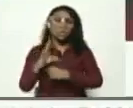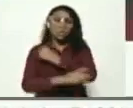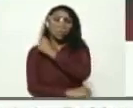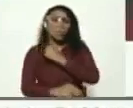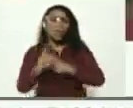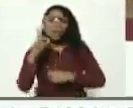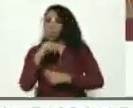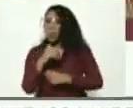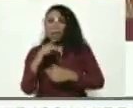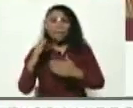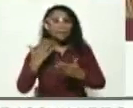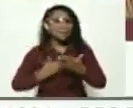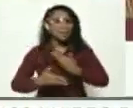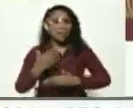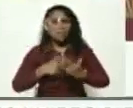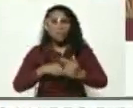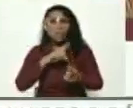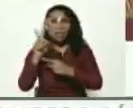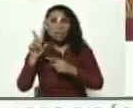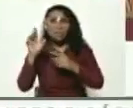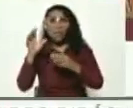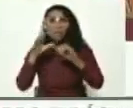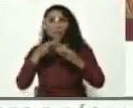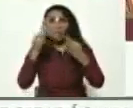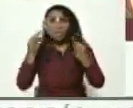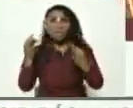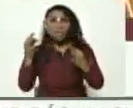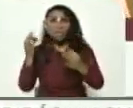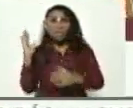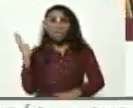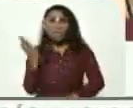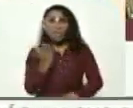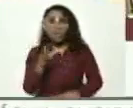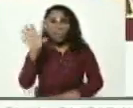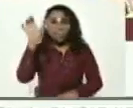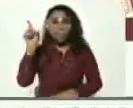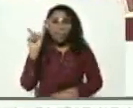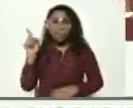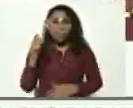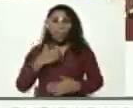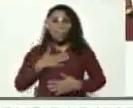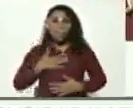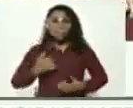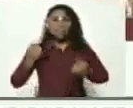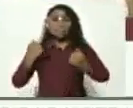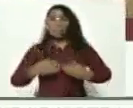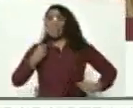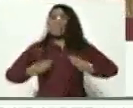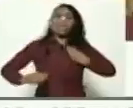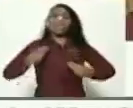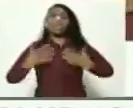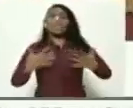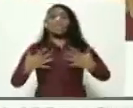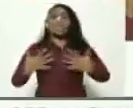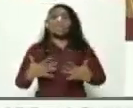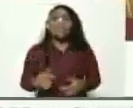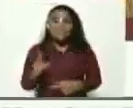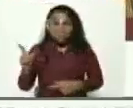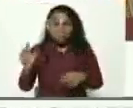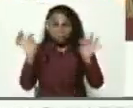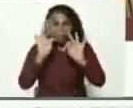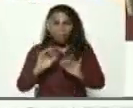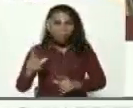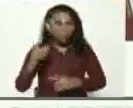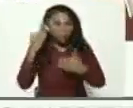los servicios de aquellos famosos servidores de la patria. Esto me desespera de modo que no sé